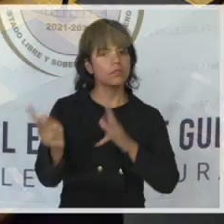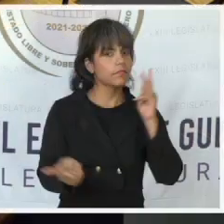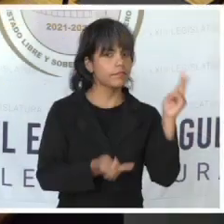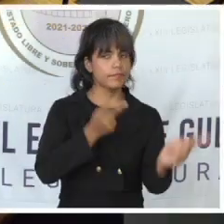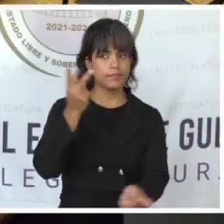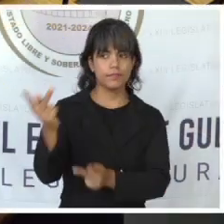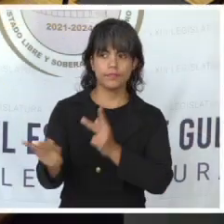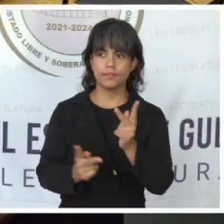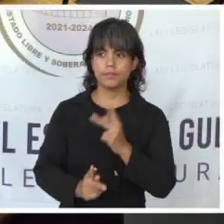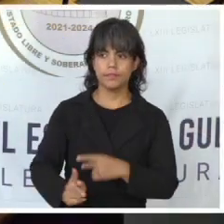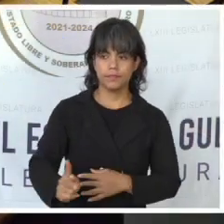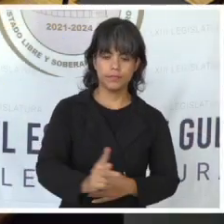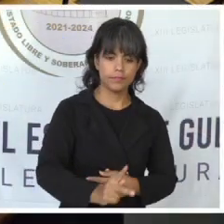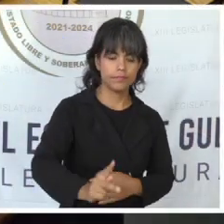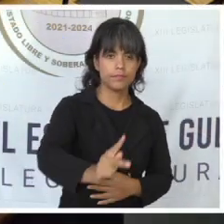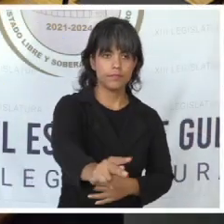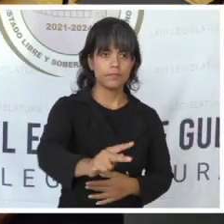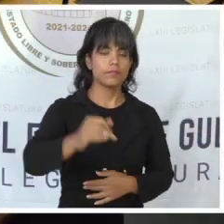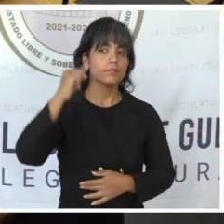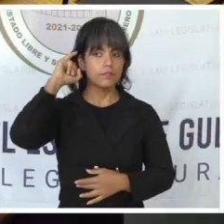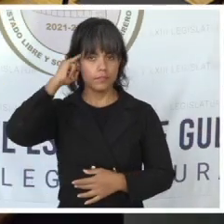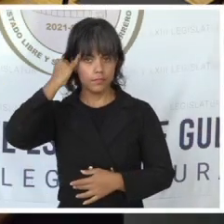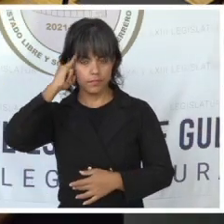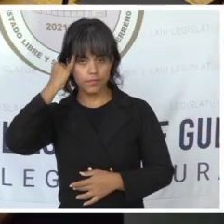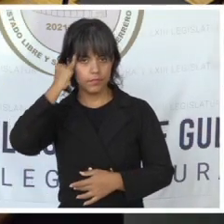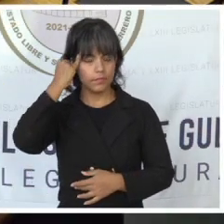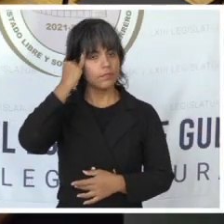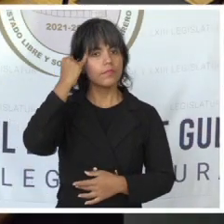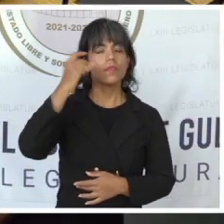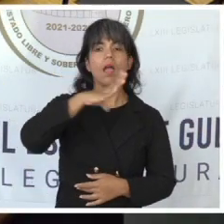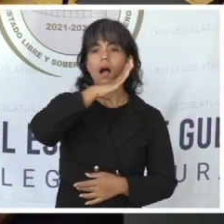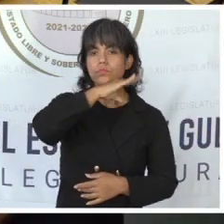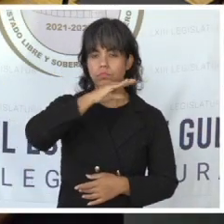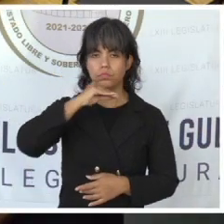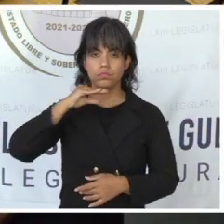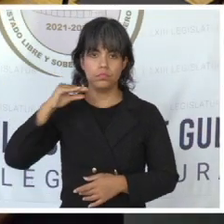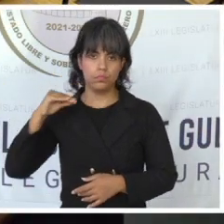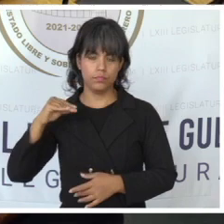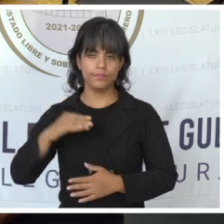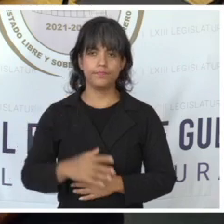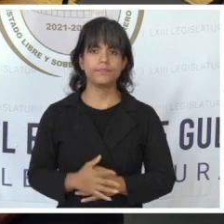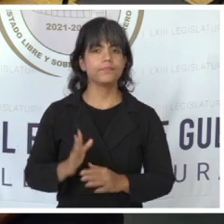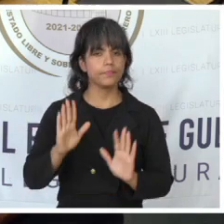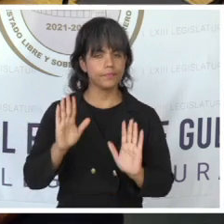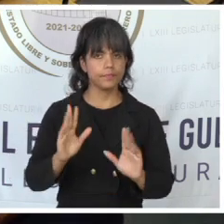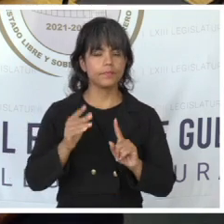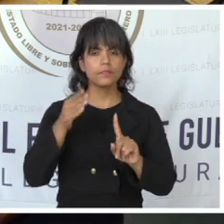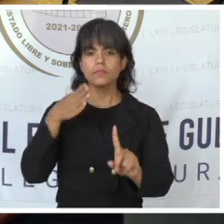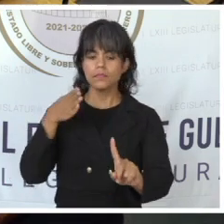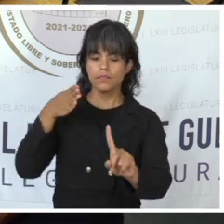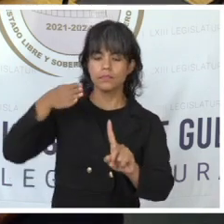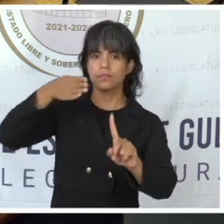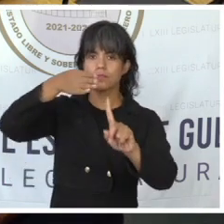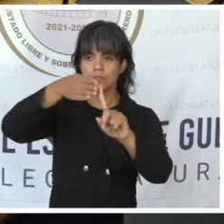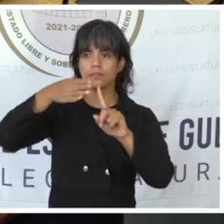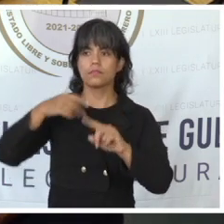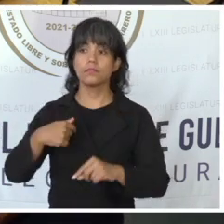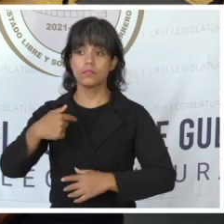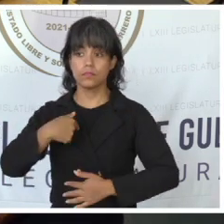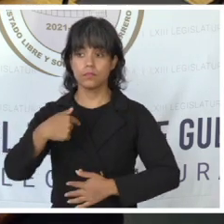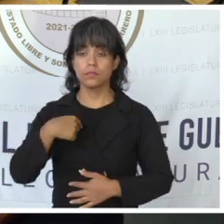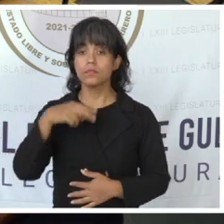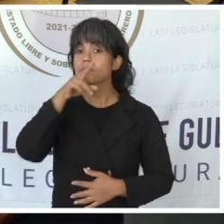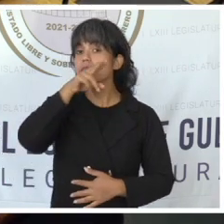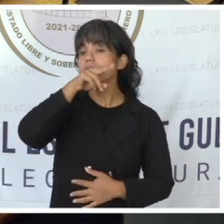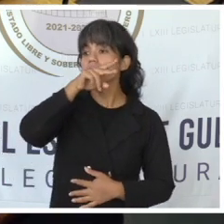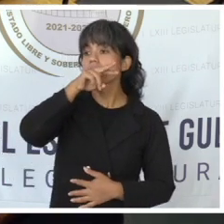pueblos y comunidades indígenas y afromexicanas tiene un sentido. Quiero expresar mi preocupación de